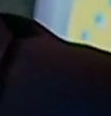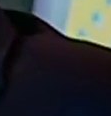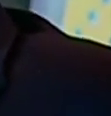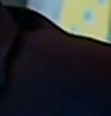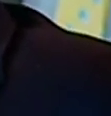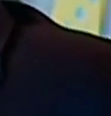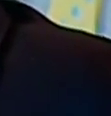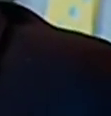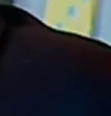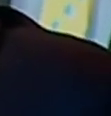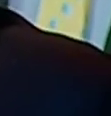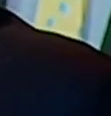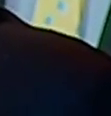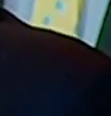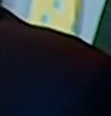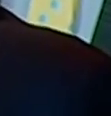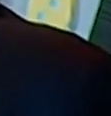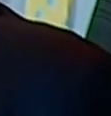c